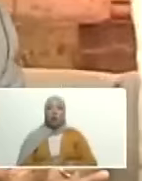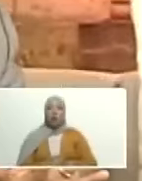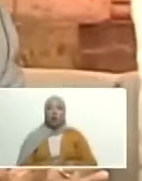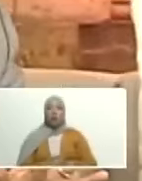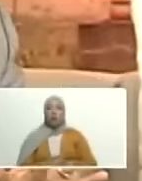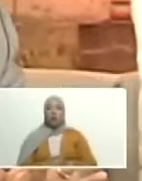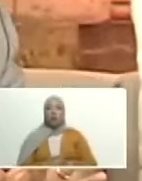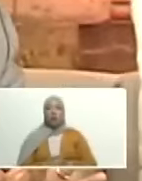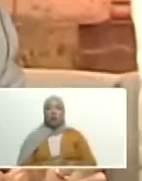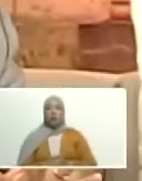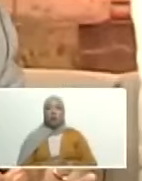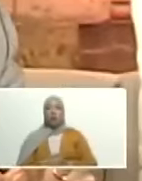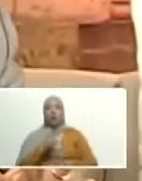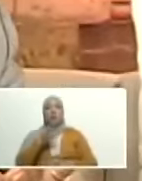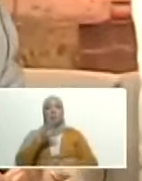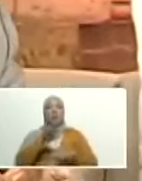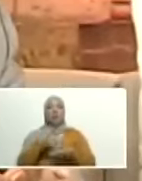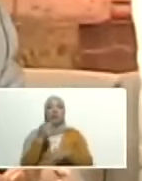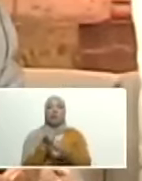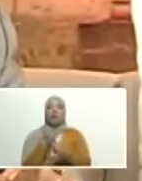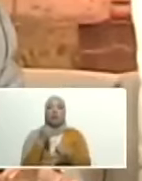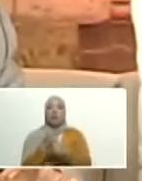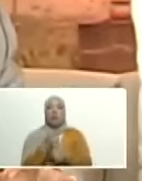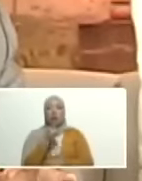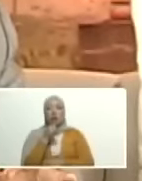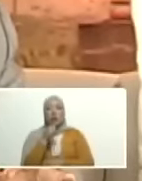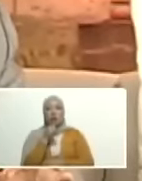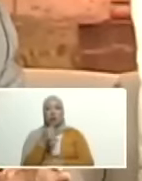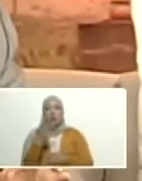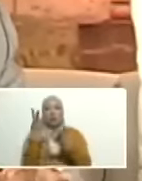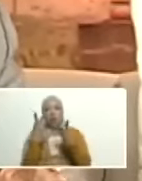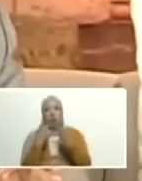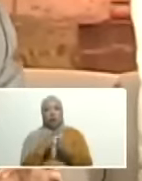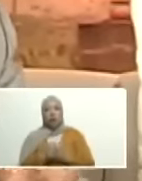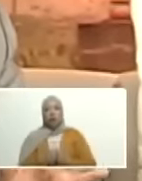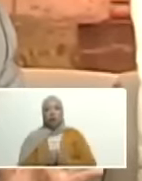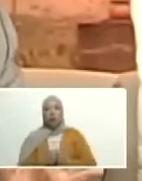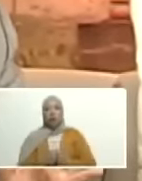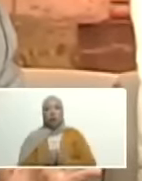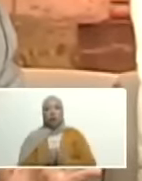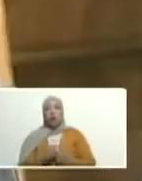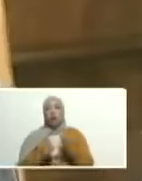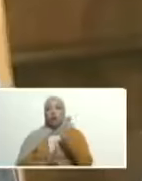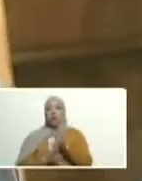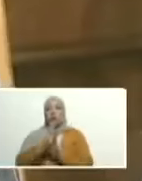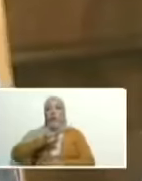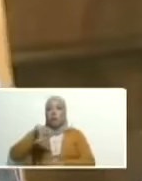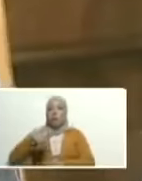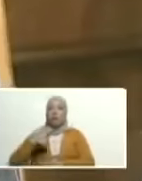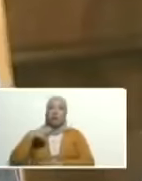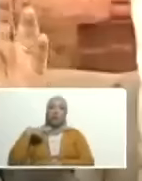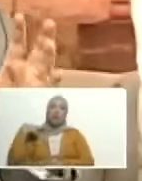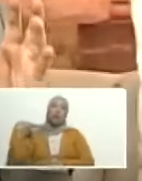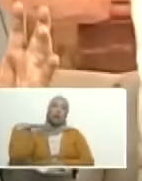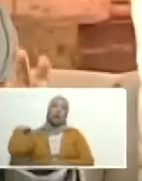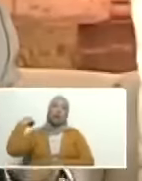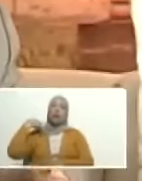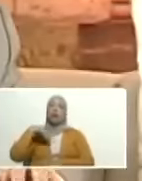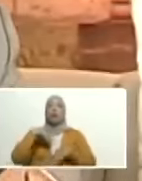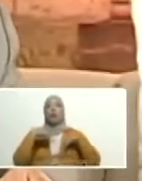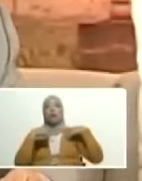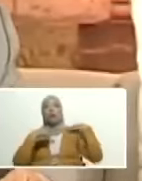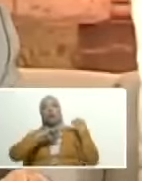son muy contundentes y arrojan números gigantescos. Es un